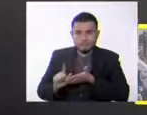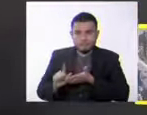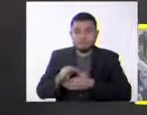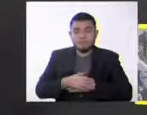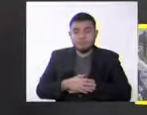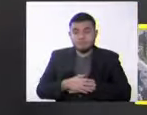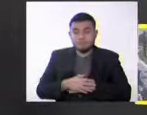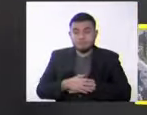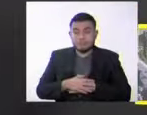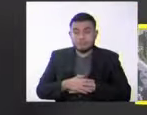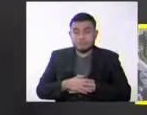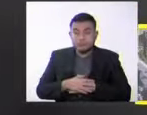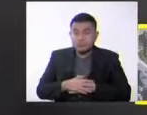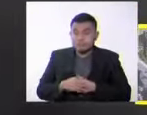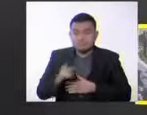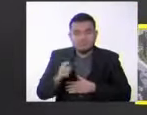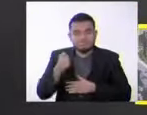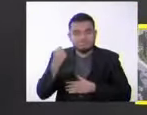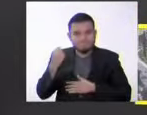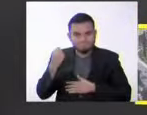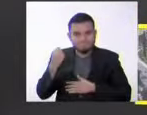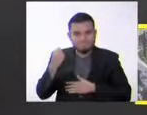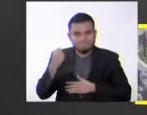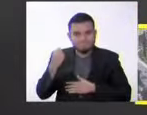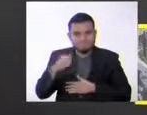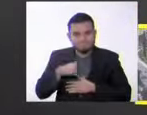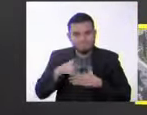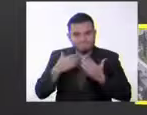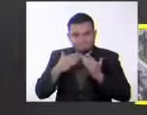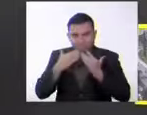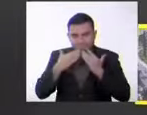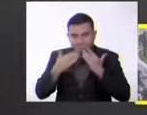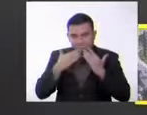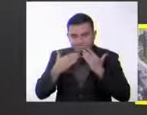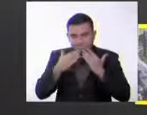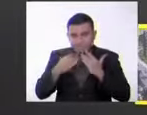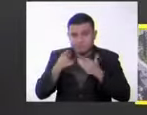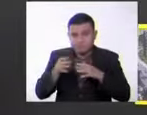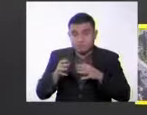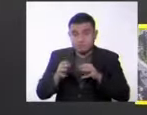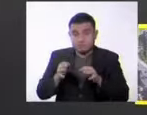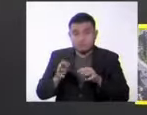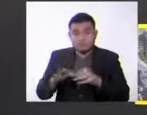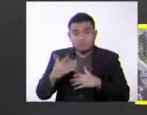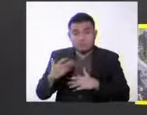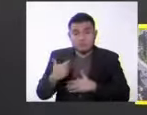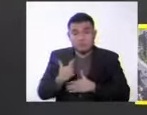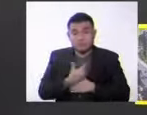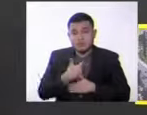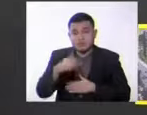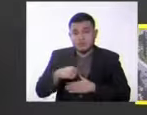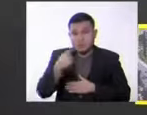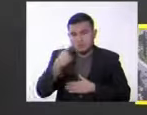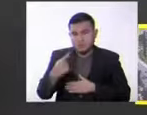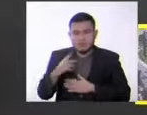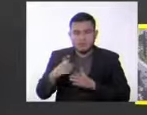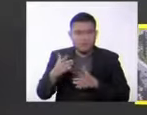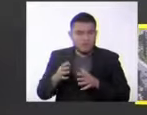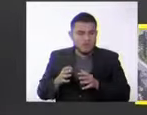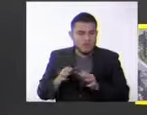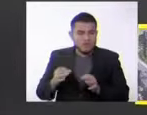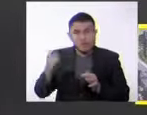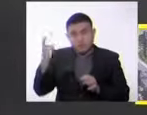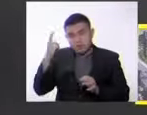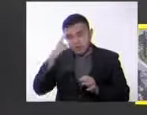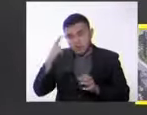eso también es un elemento importante. Como les repito, esas formas en que nosotros hoy vemos y las formas en que pensamos